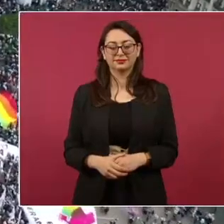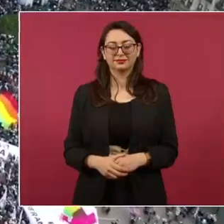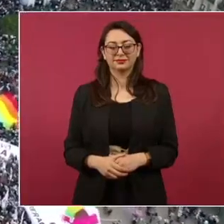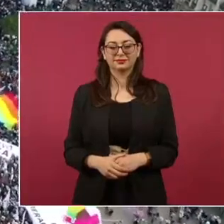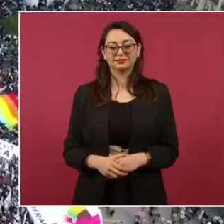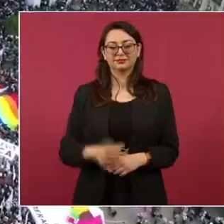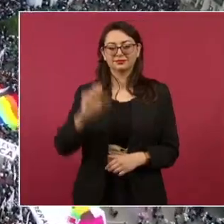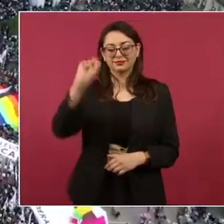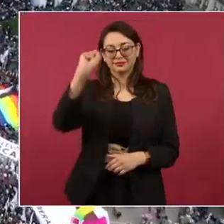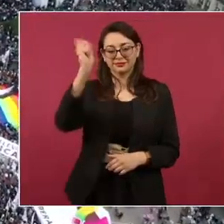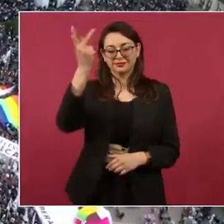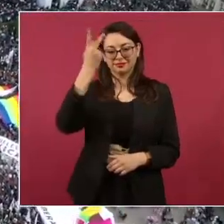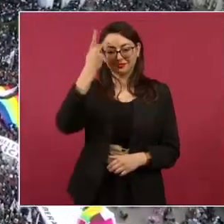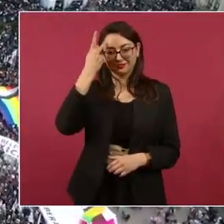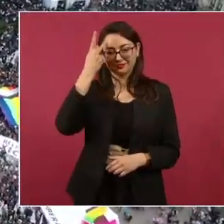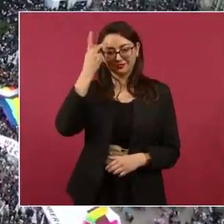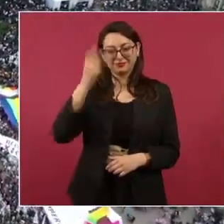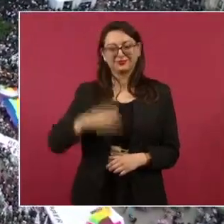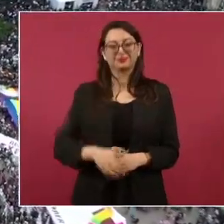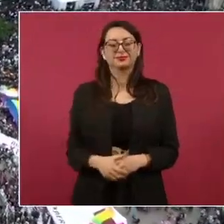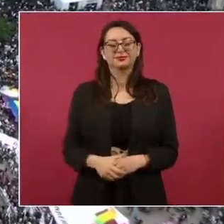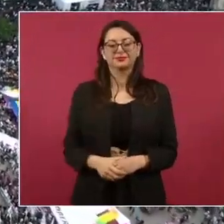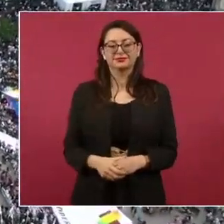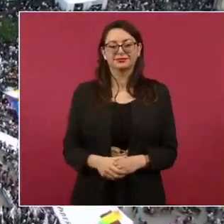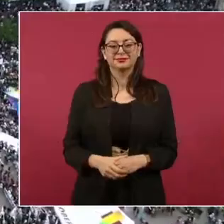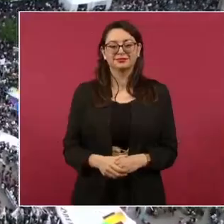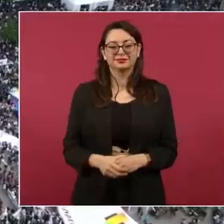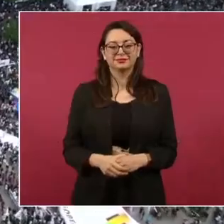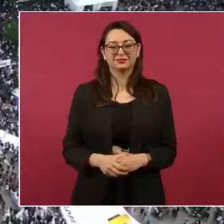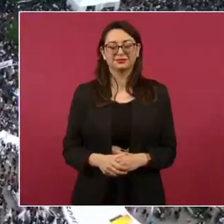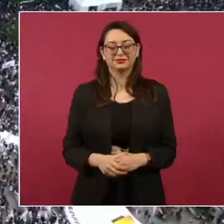San Luis Potosí,